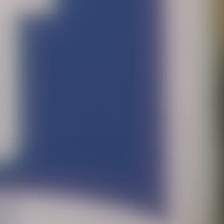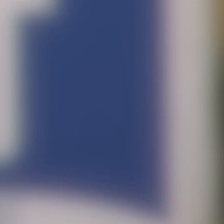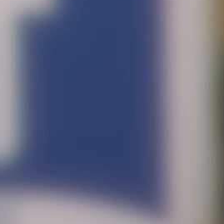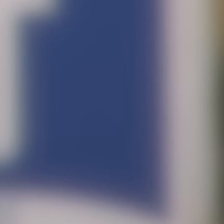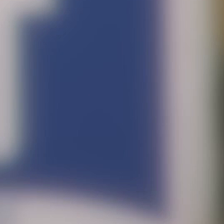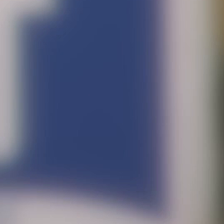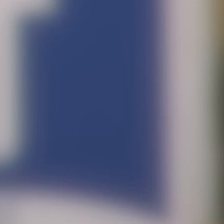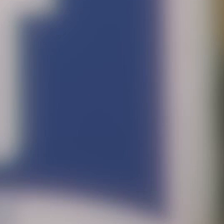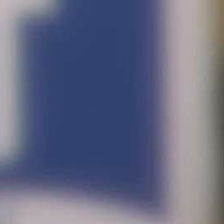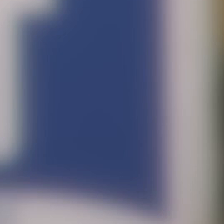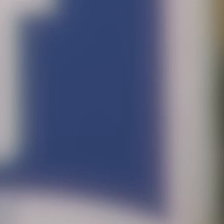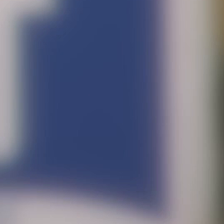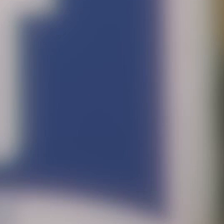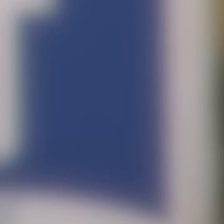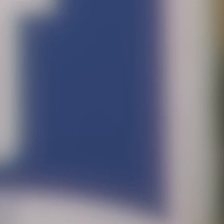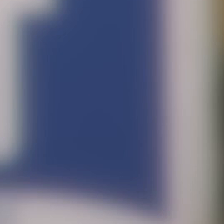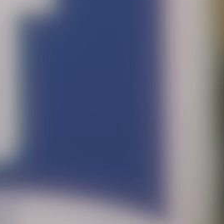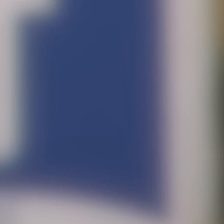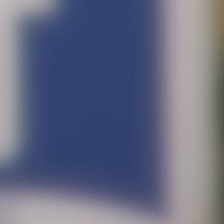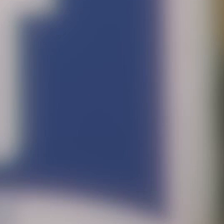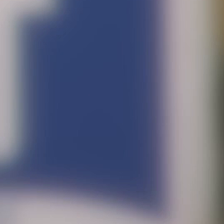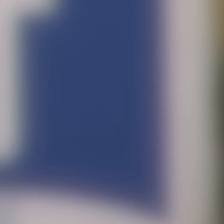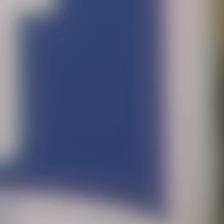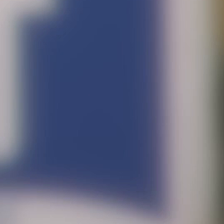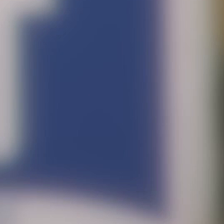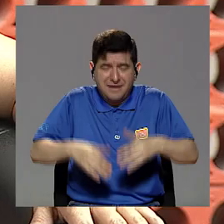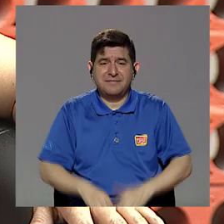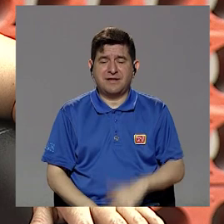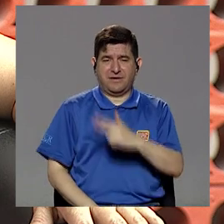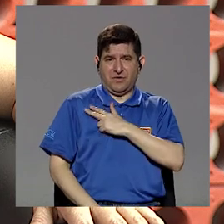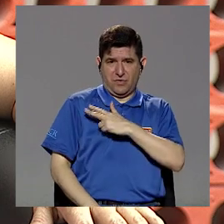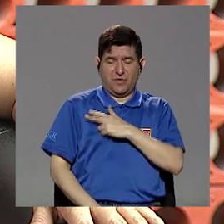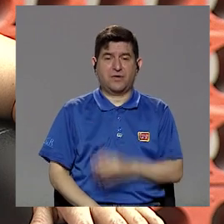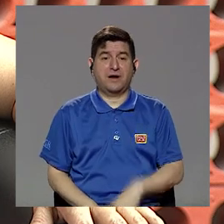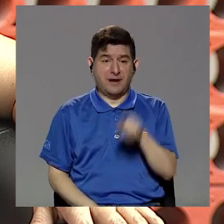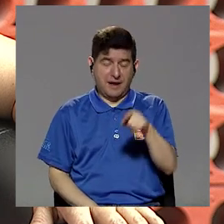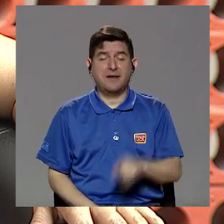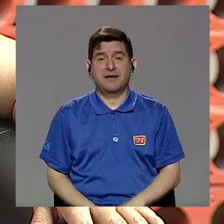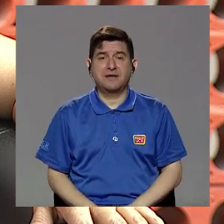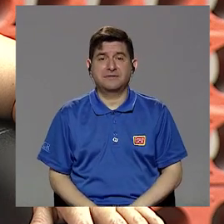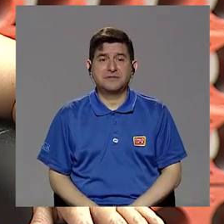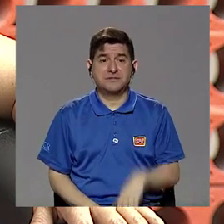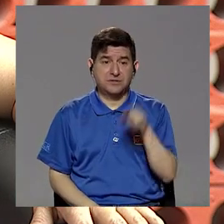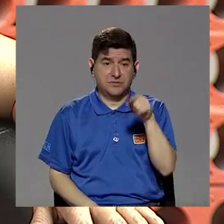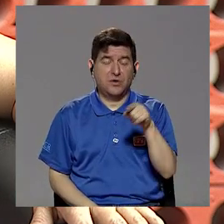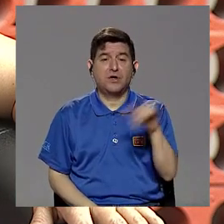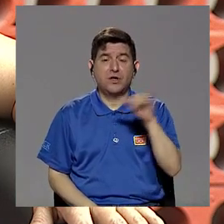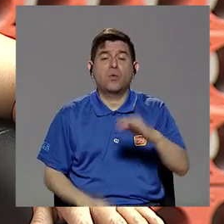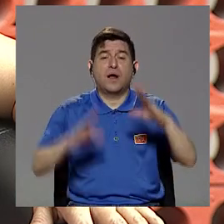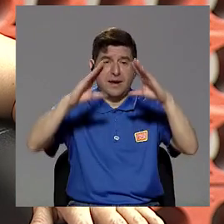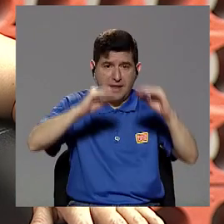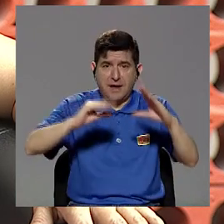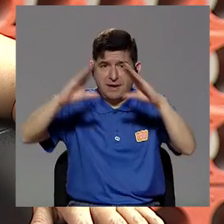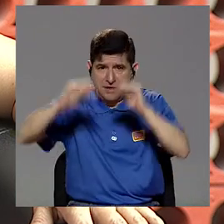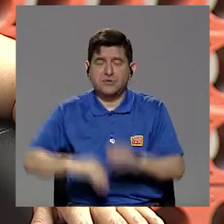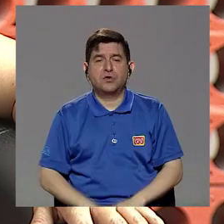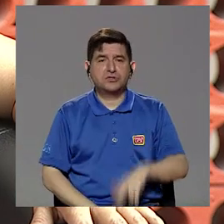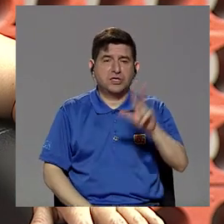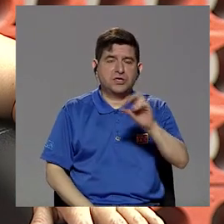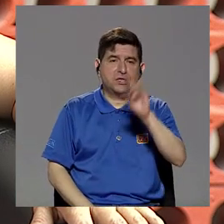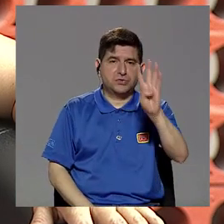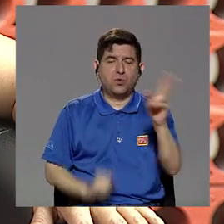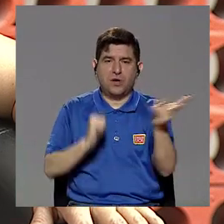al baño cuando ya empiezan a tener pérdidas de orina. Eso es incontinencia de urgencia. También experimenta mucha orinadera de noche, que se